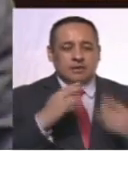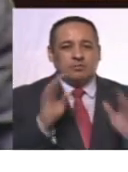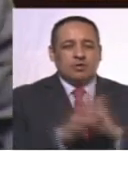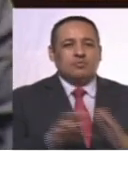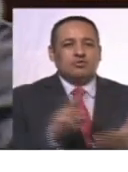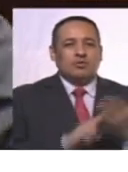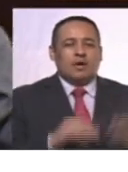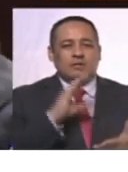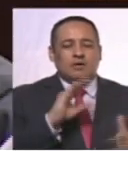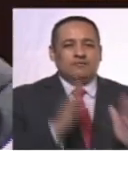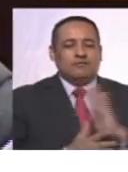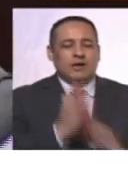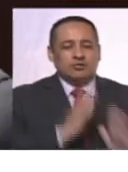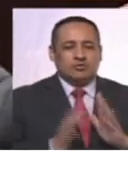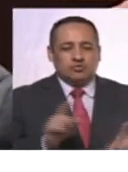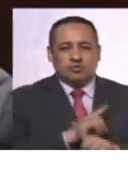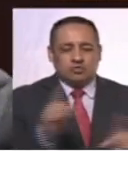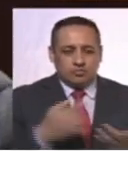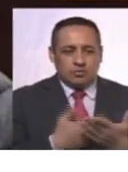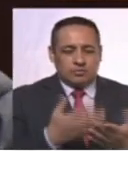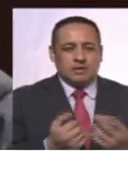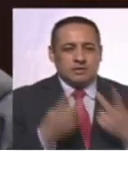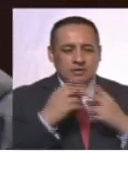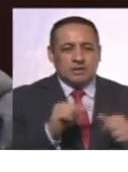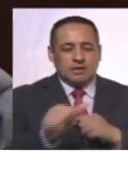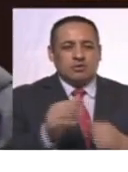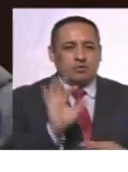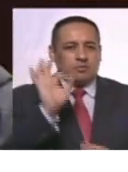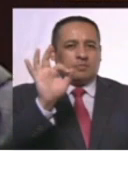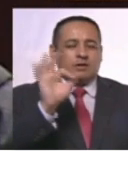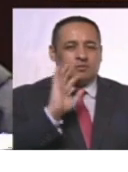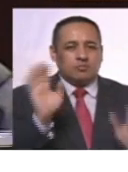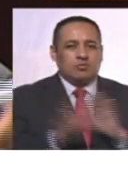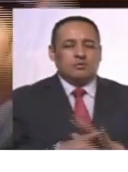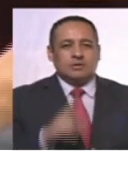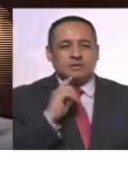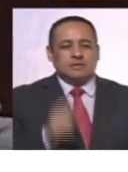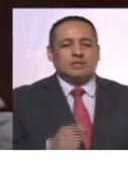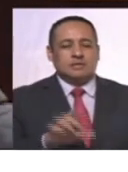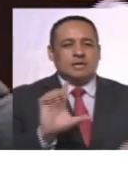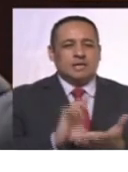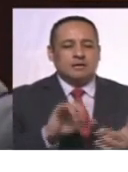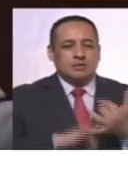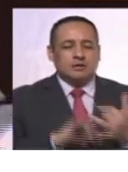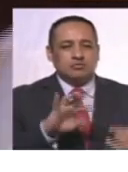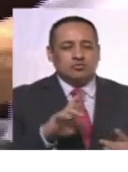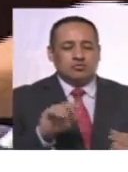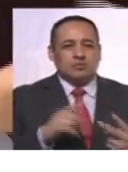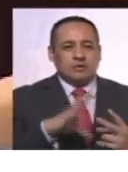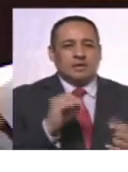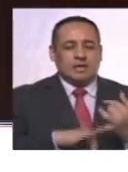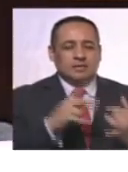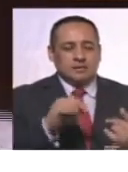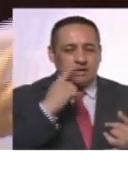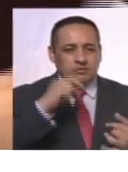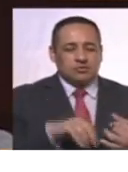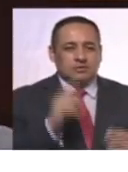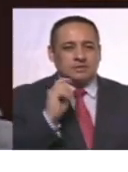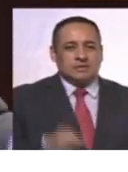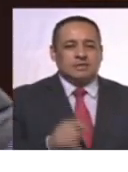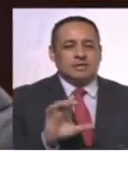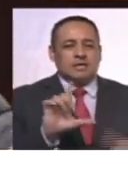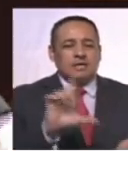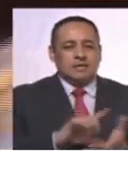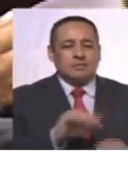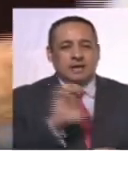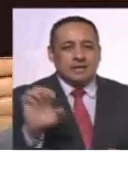haya dicho es falso, aquí, póngame por la distancia, no lo puede ver. Sentencias de Lima Sur, casación, sentencia Lima